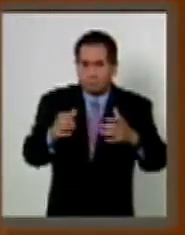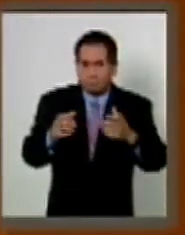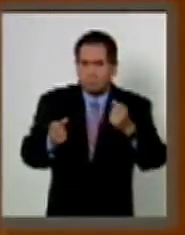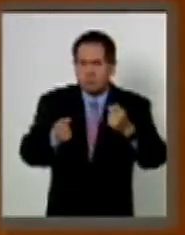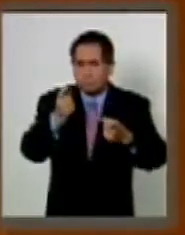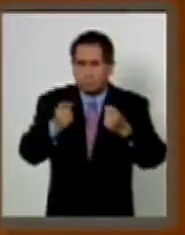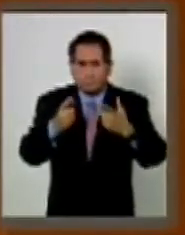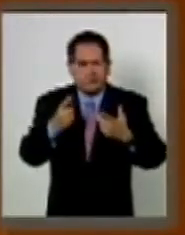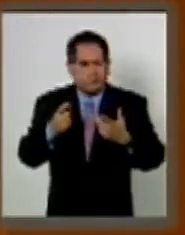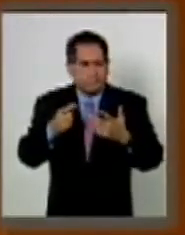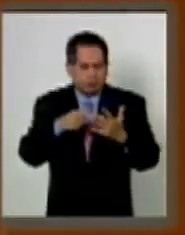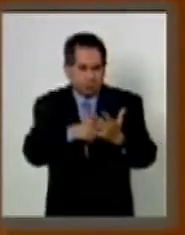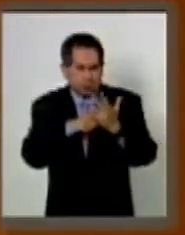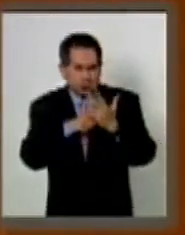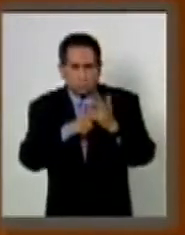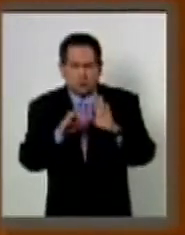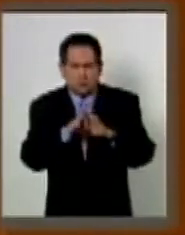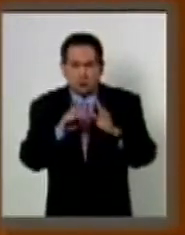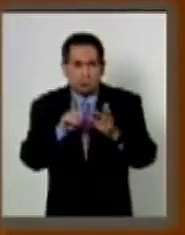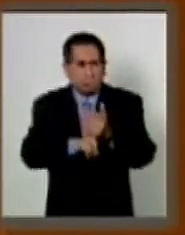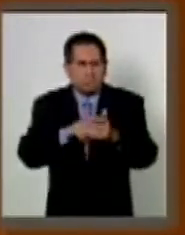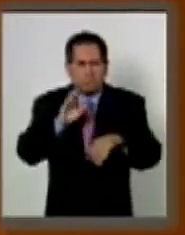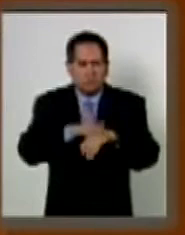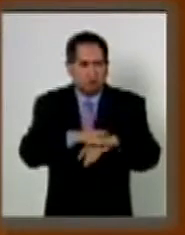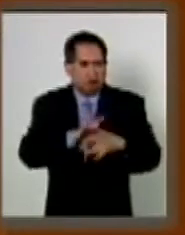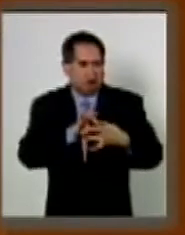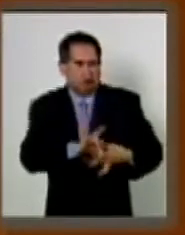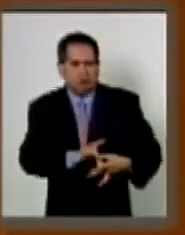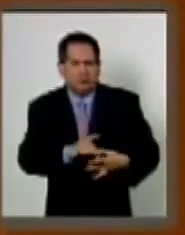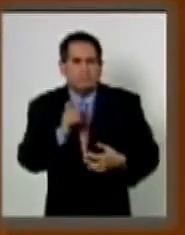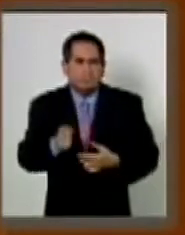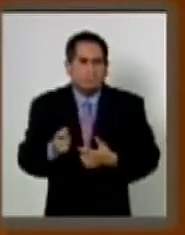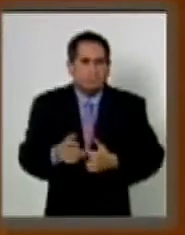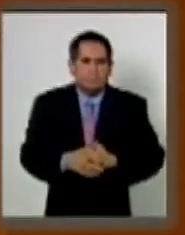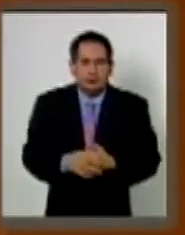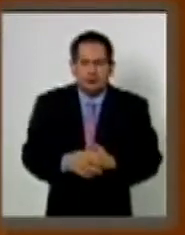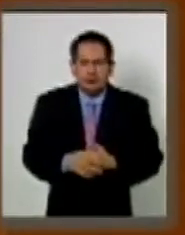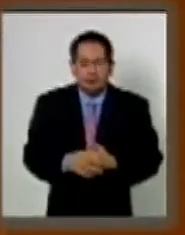algunos ejercicios mucho más cercanos.